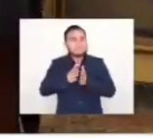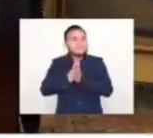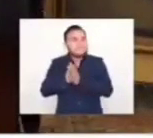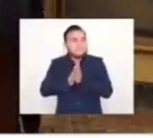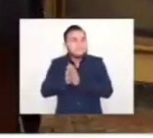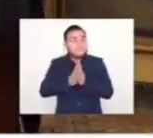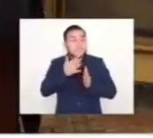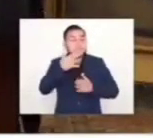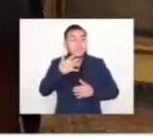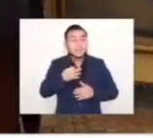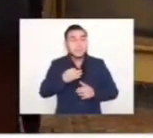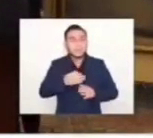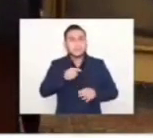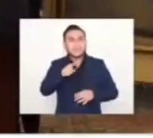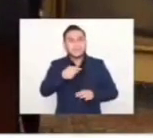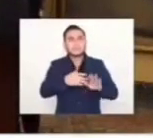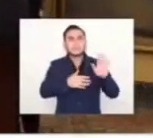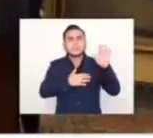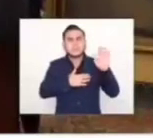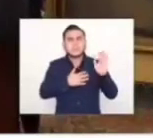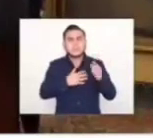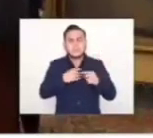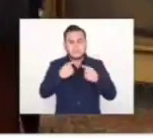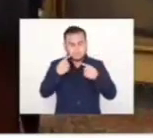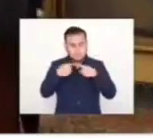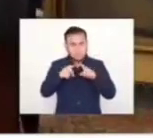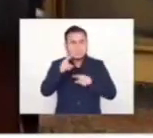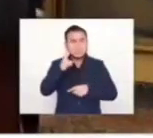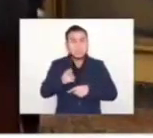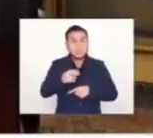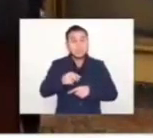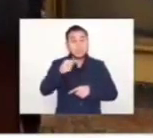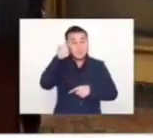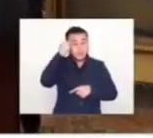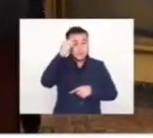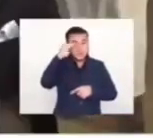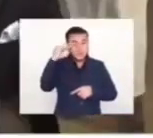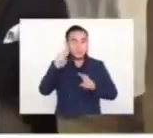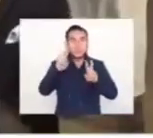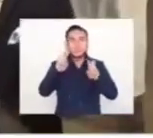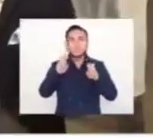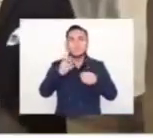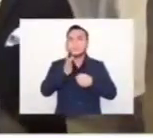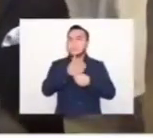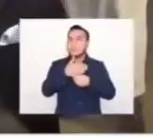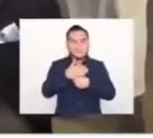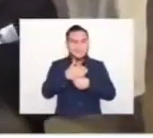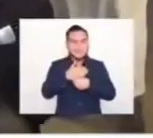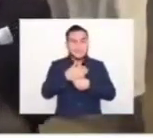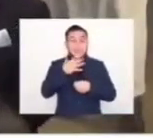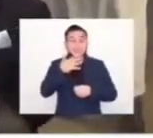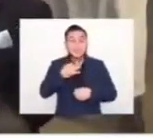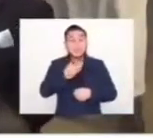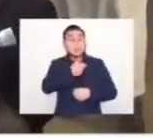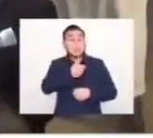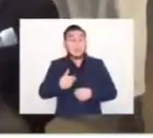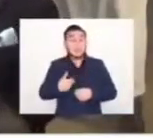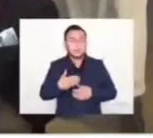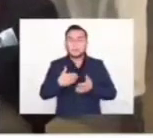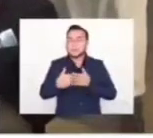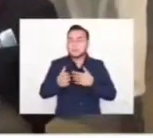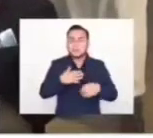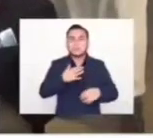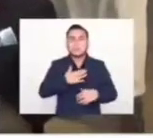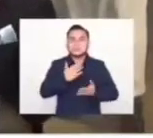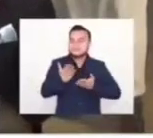le propuse este cargo, yo le dije: bueno, Mirena, siempre va a estar en la política, pero ya no tanto en la política partidista. Y ella me dijo: señor presidente, donde sea